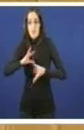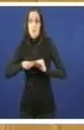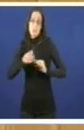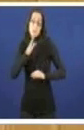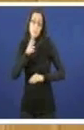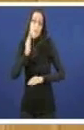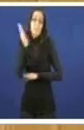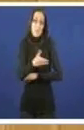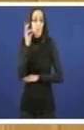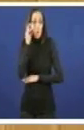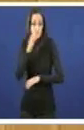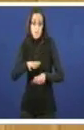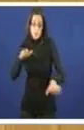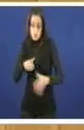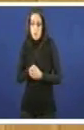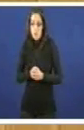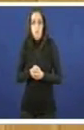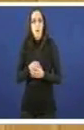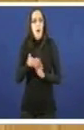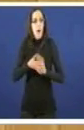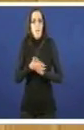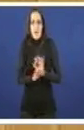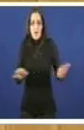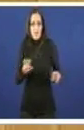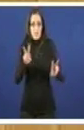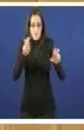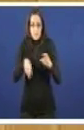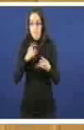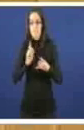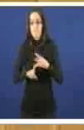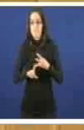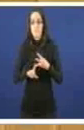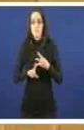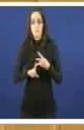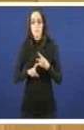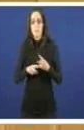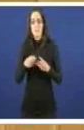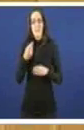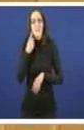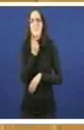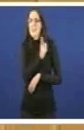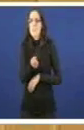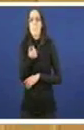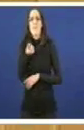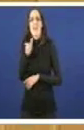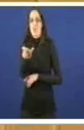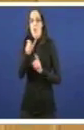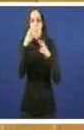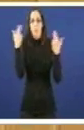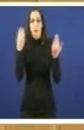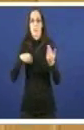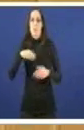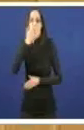deso tampouco fala nada a portavoz do Partido Popular de os escandalosos precios públicos das escolas